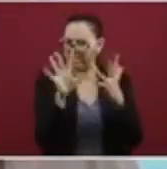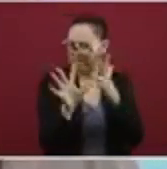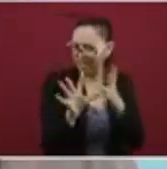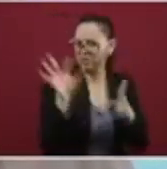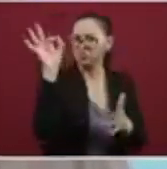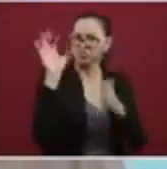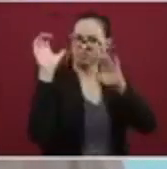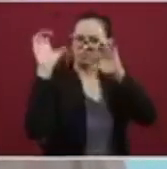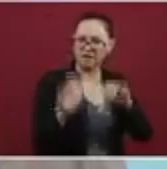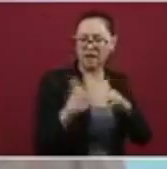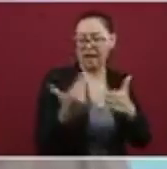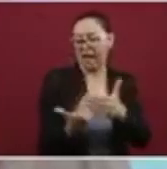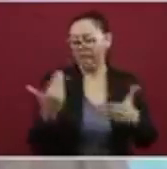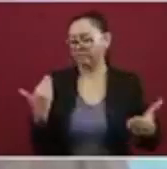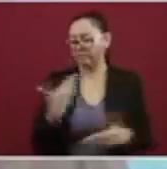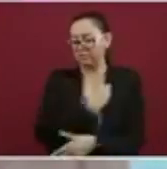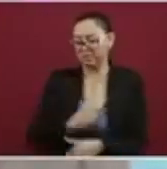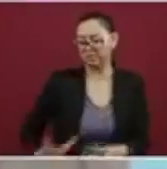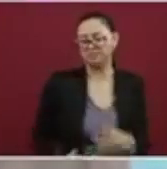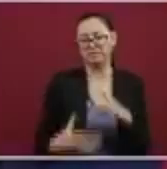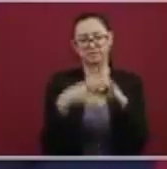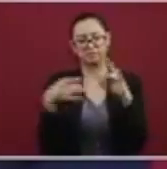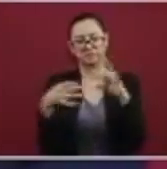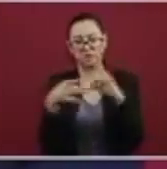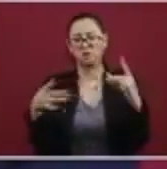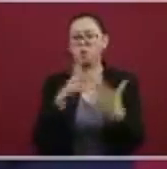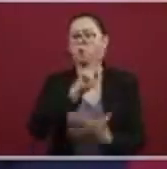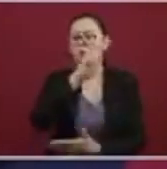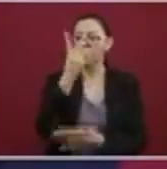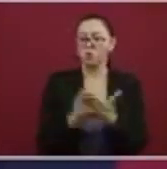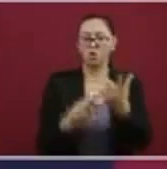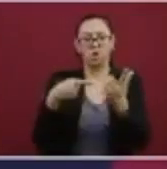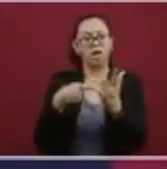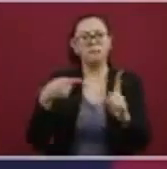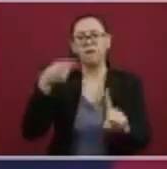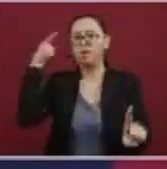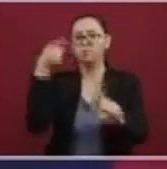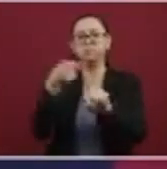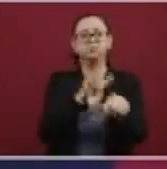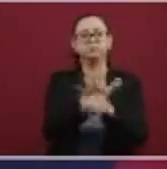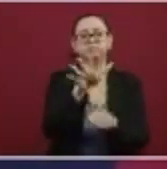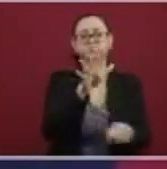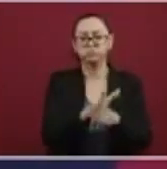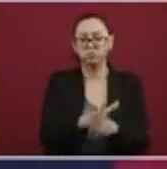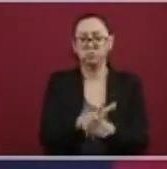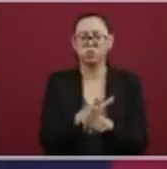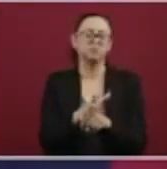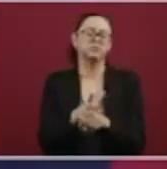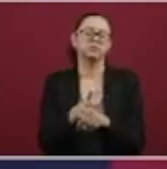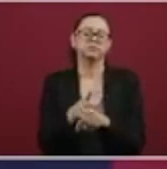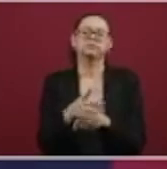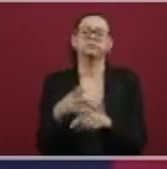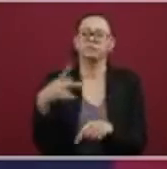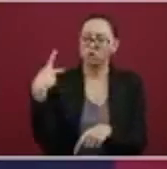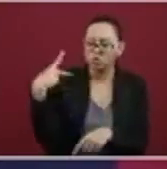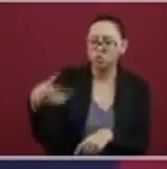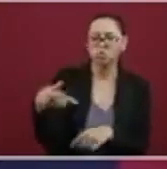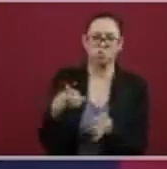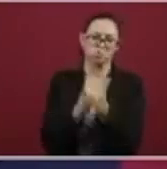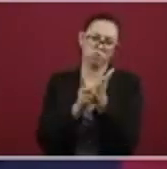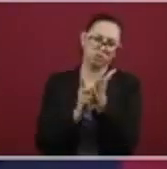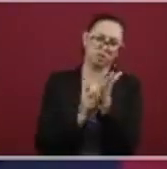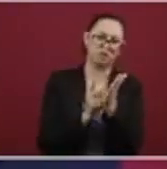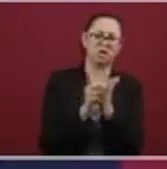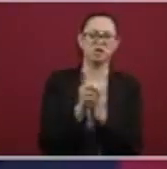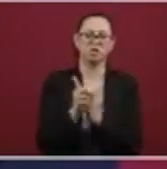al principio, este programa pretende eso, garantizar o reivindicar el derecho que tienen los jóvenes